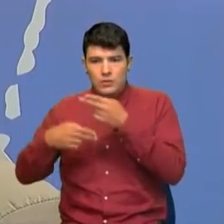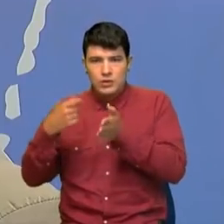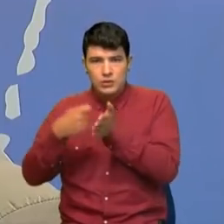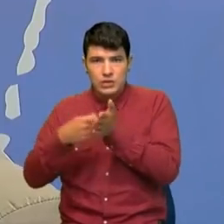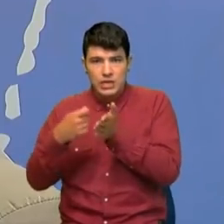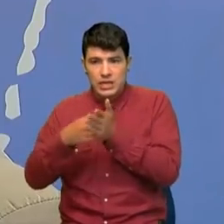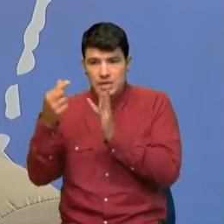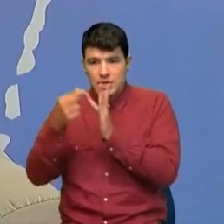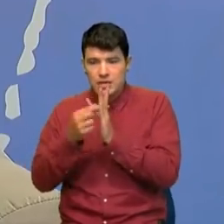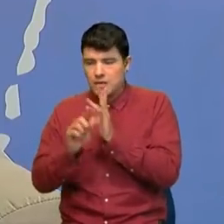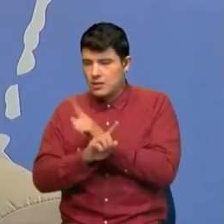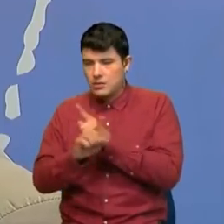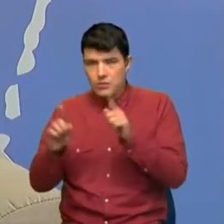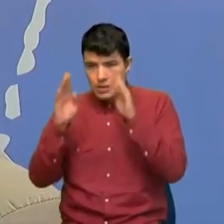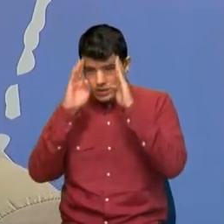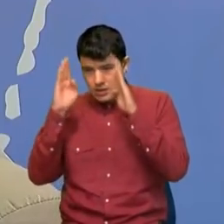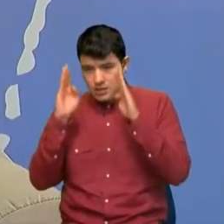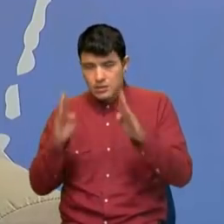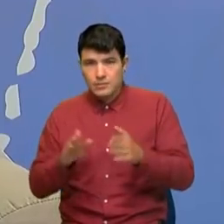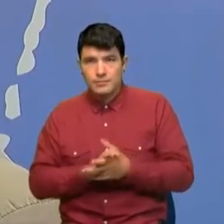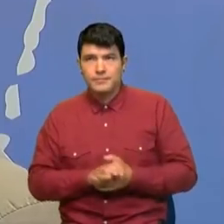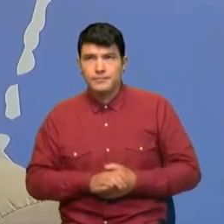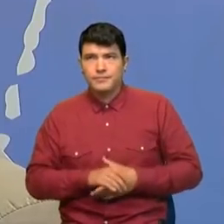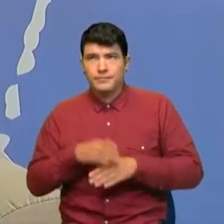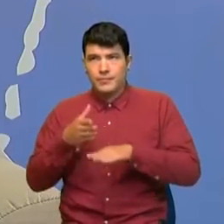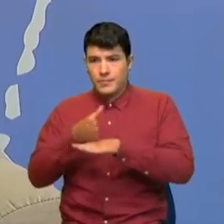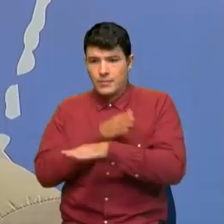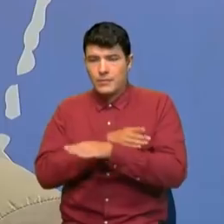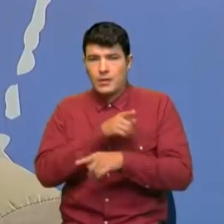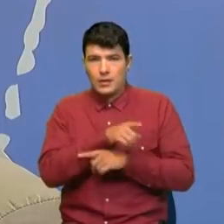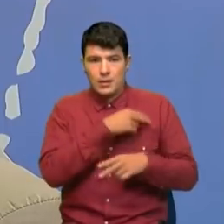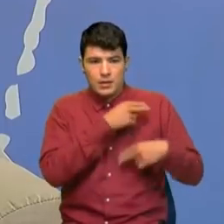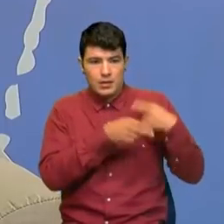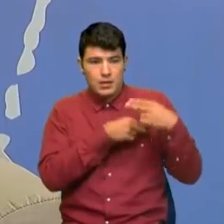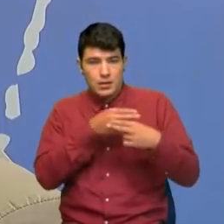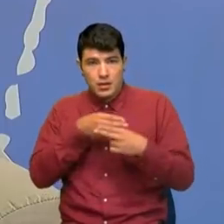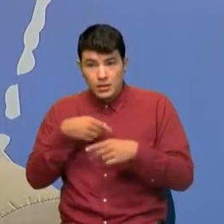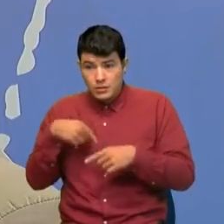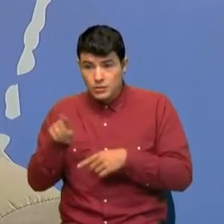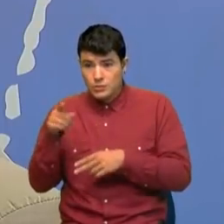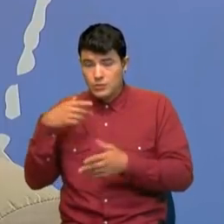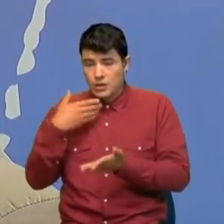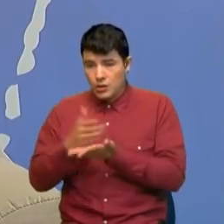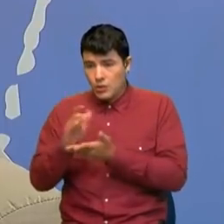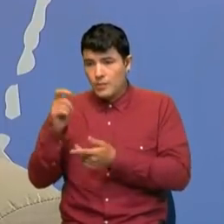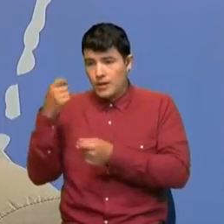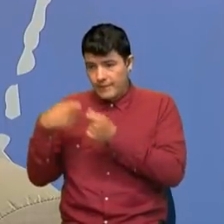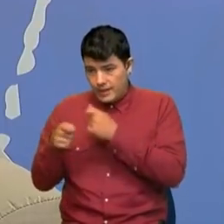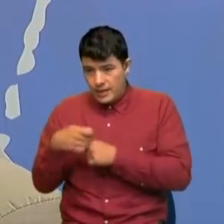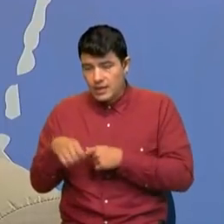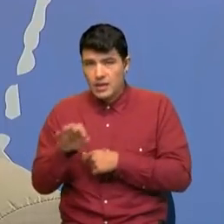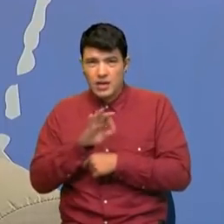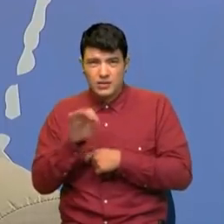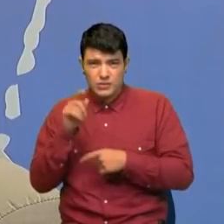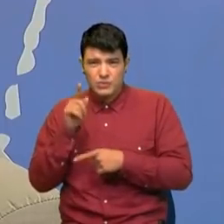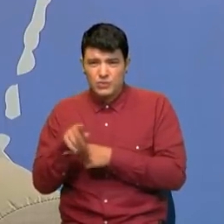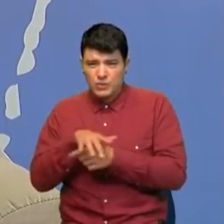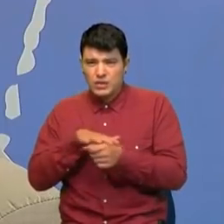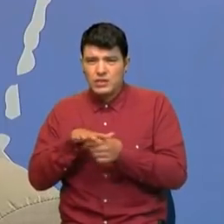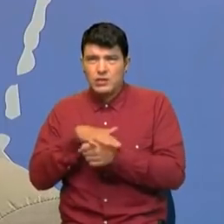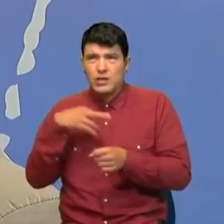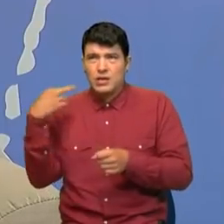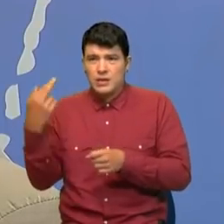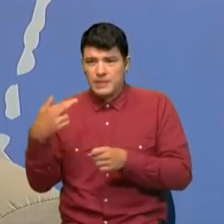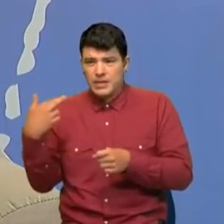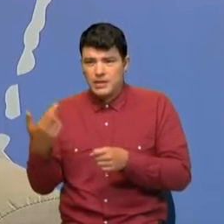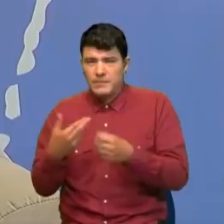conyugal. ¿Sí? No, siempre y cuando la adjudicación se haga a título de herencia. Si se hace a título de compraventa, que es una situación que se presenta mucho